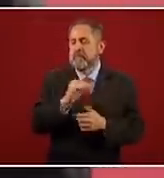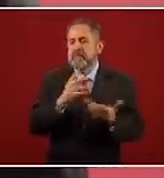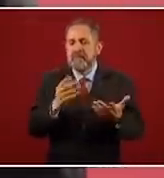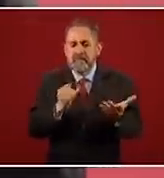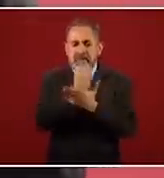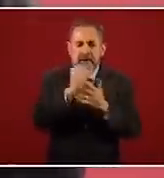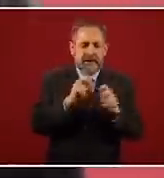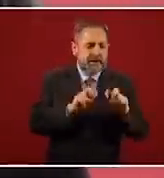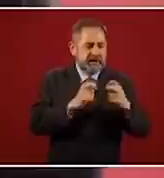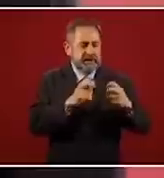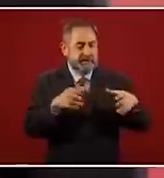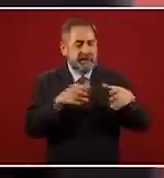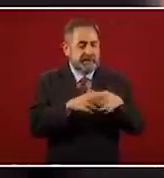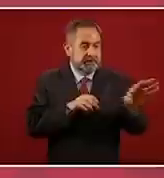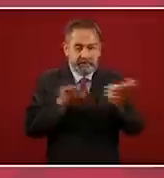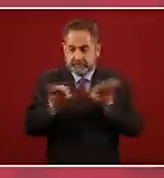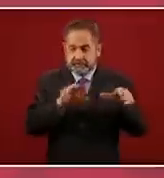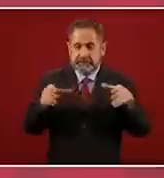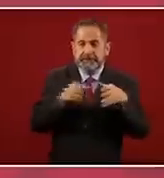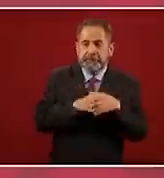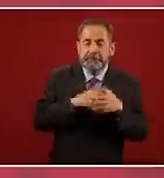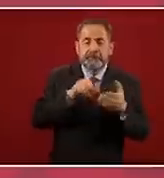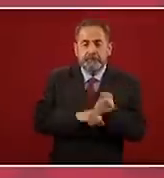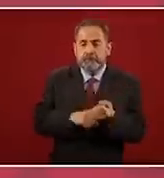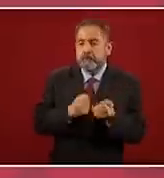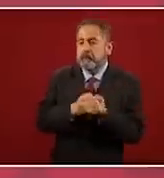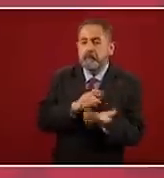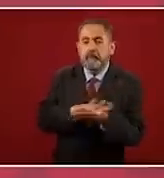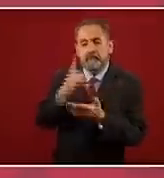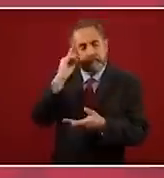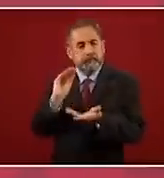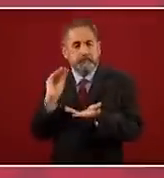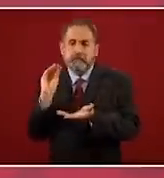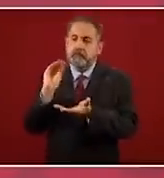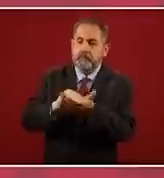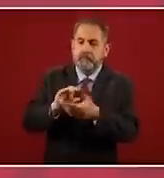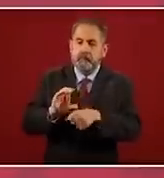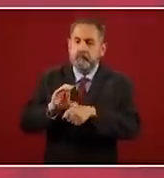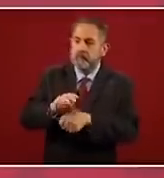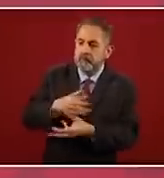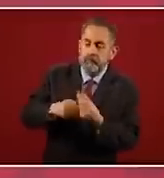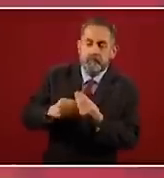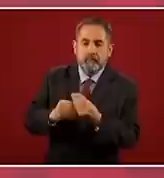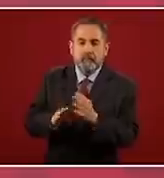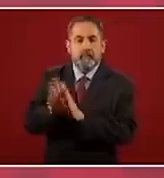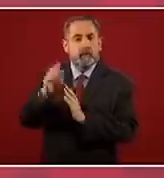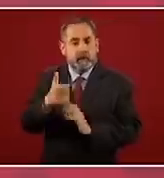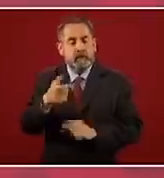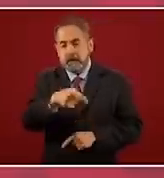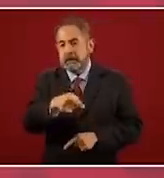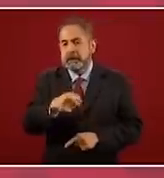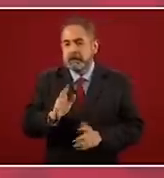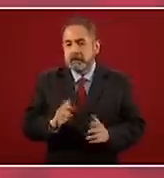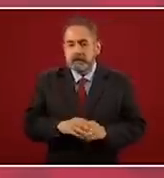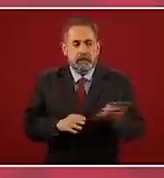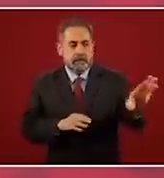un gabinete para el fomento de inversiones y el crecimiento económico. Y